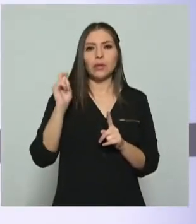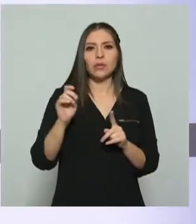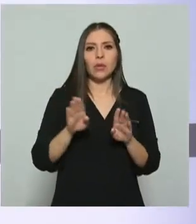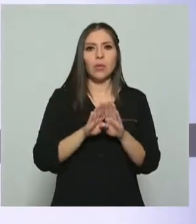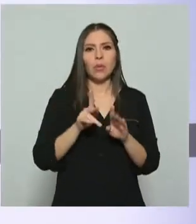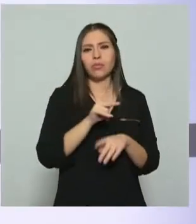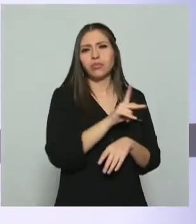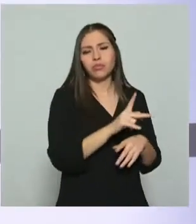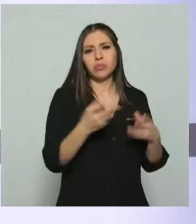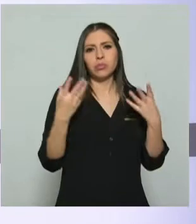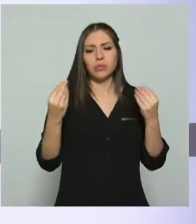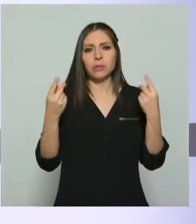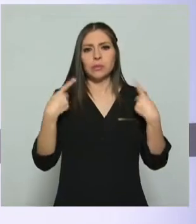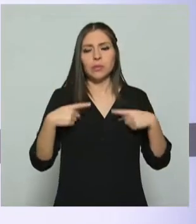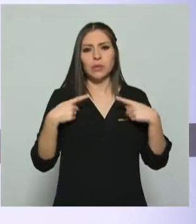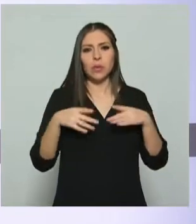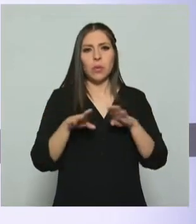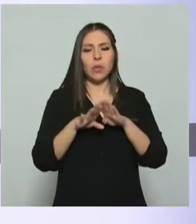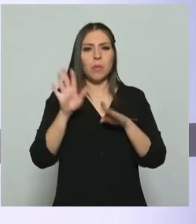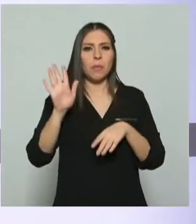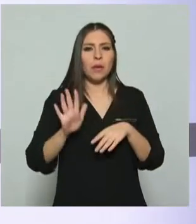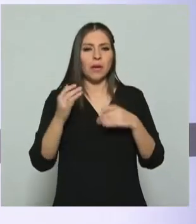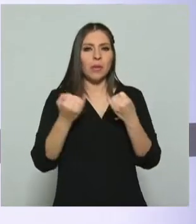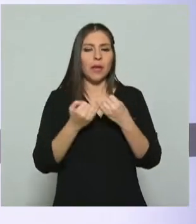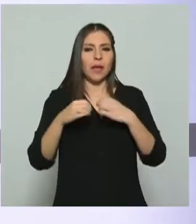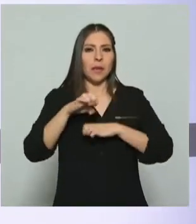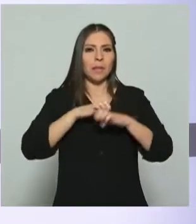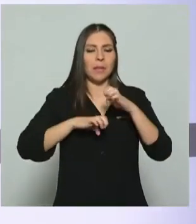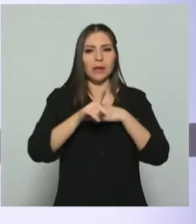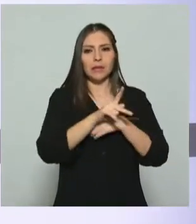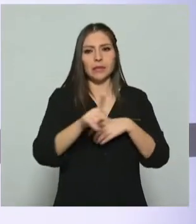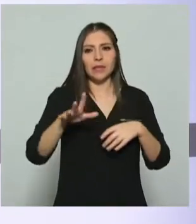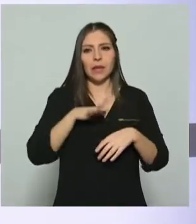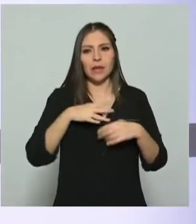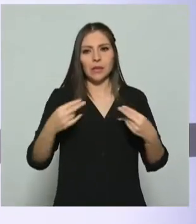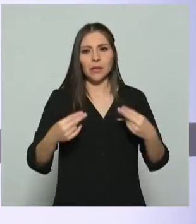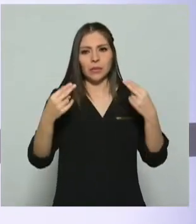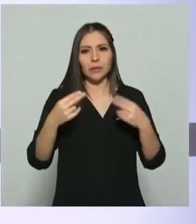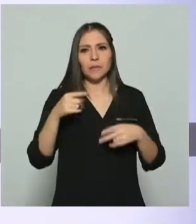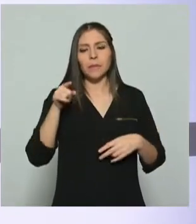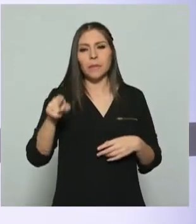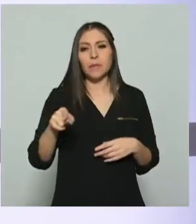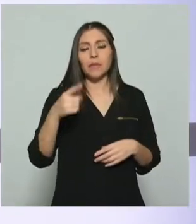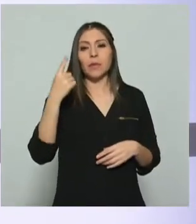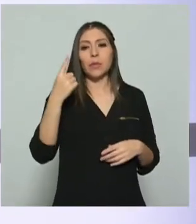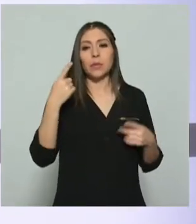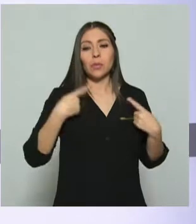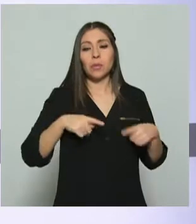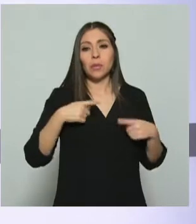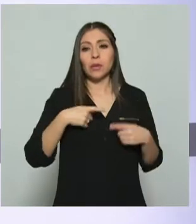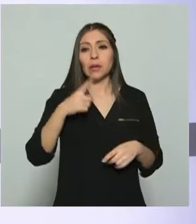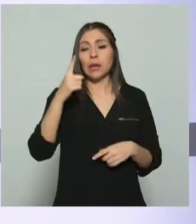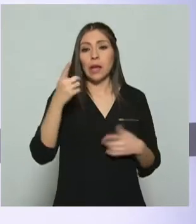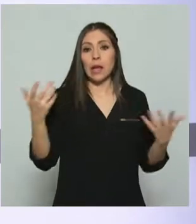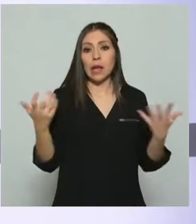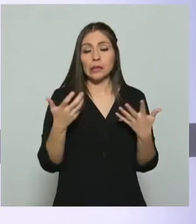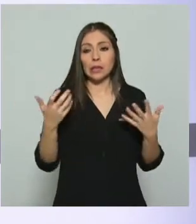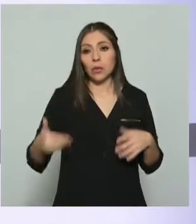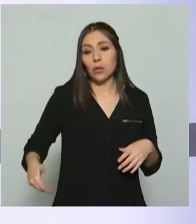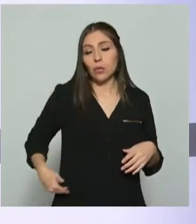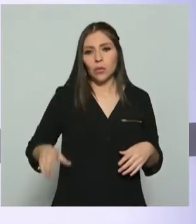ya platicábamos contigo también, y que creo que ya es como toda una experta en el tema, no es un agresor solamente. En el caso de violencia